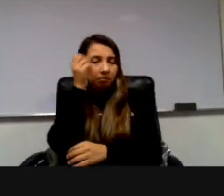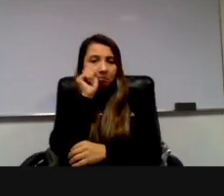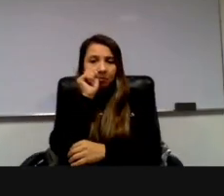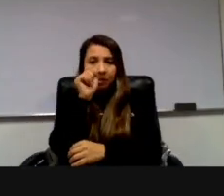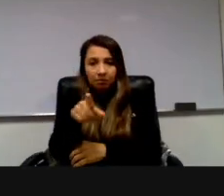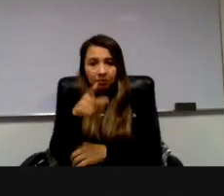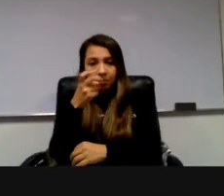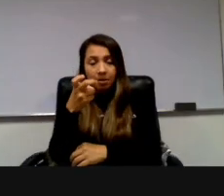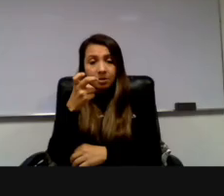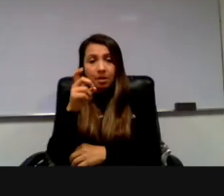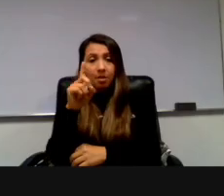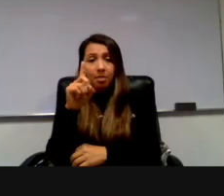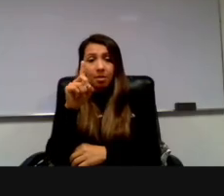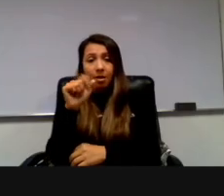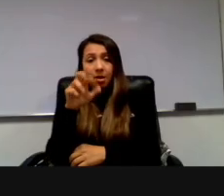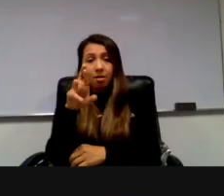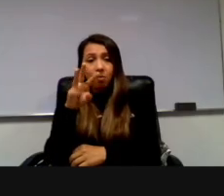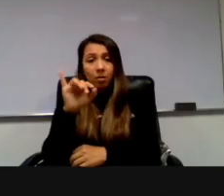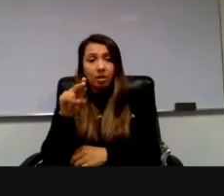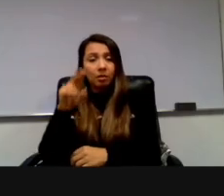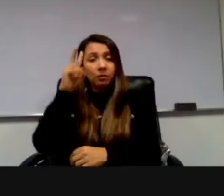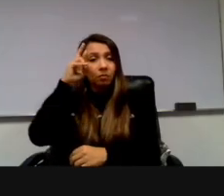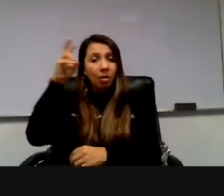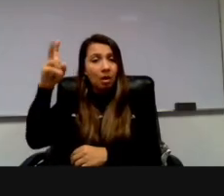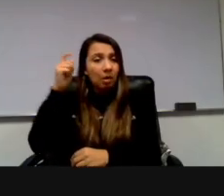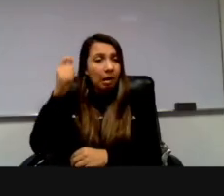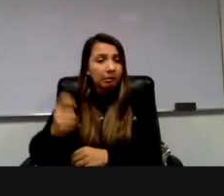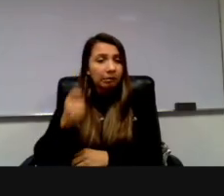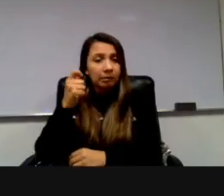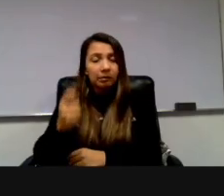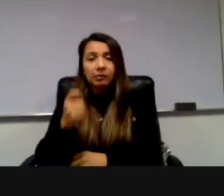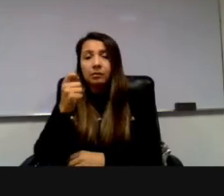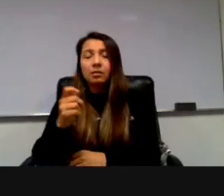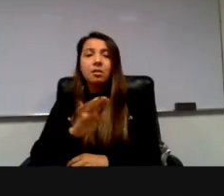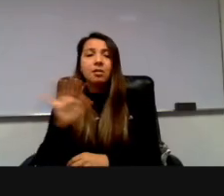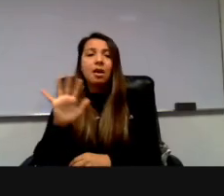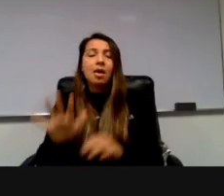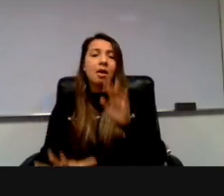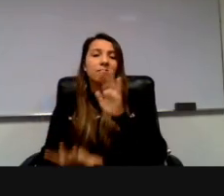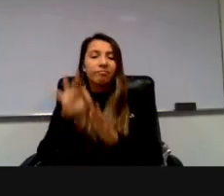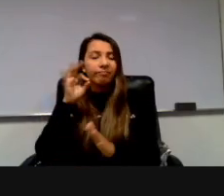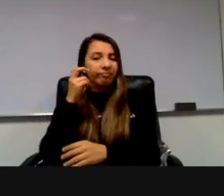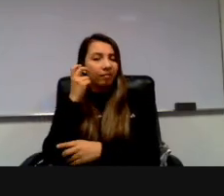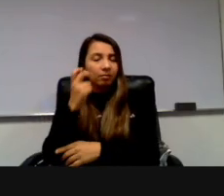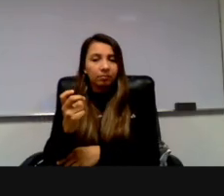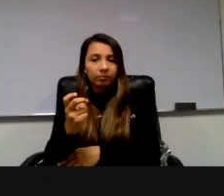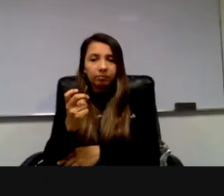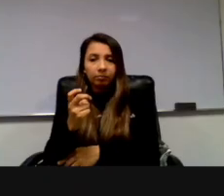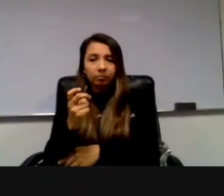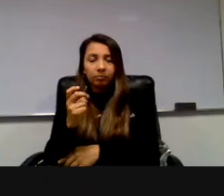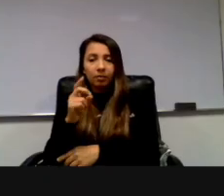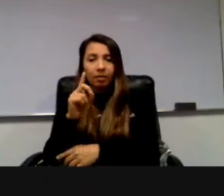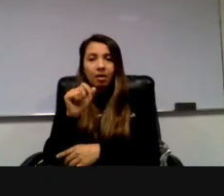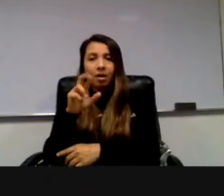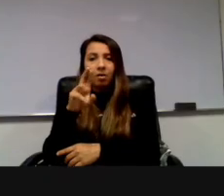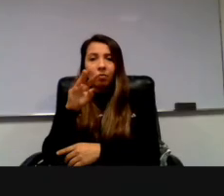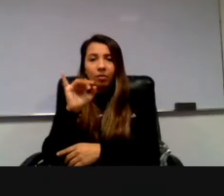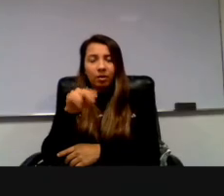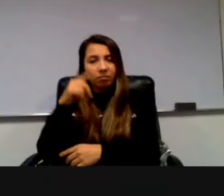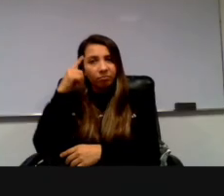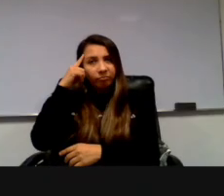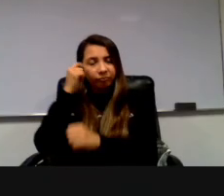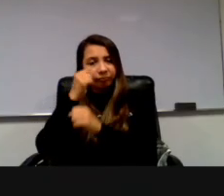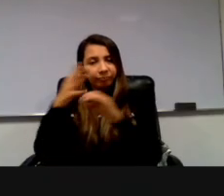Ese sueño de Darwin, ya sabemos cuál es, ¿no? Y dice, este es el sueño de Darwin, ¿no? Esto que imaginó Darwin,